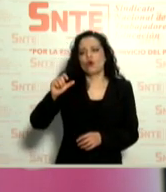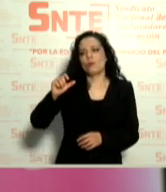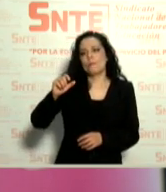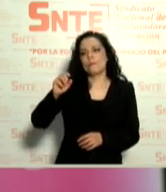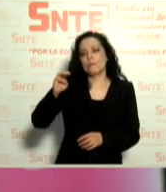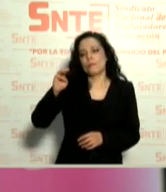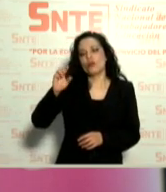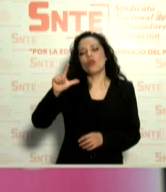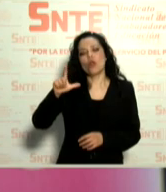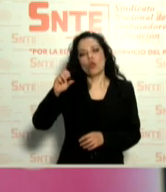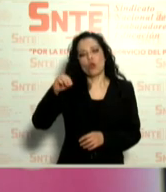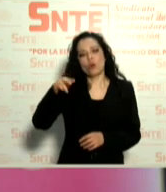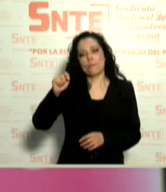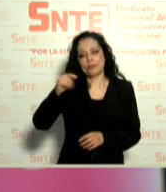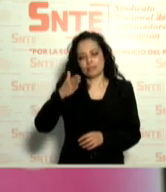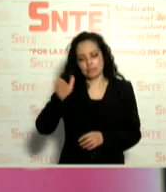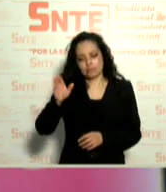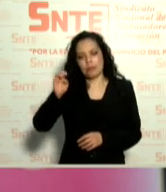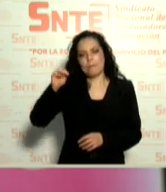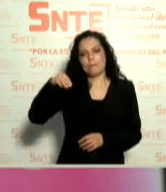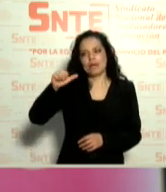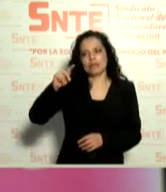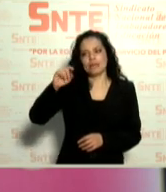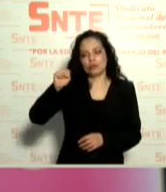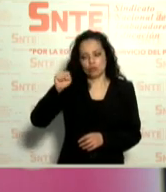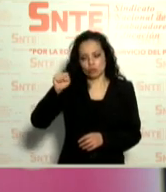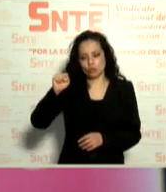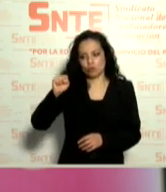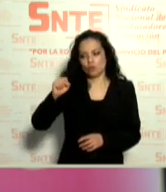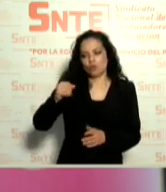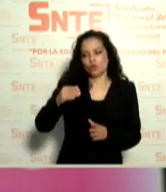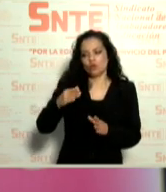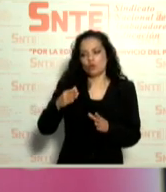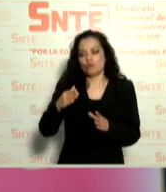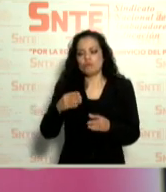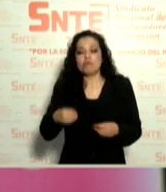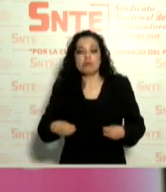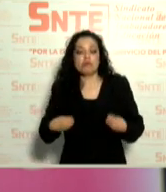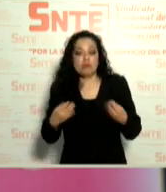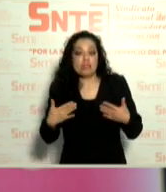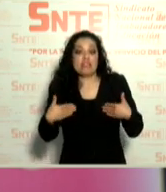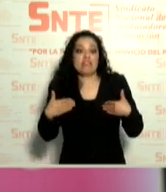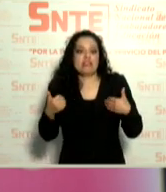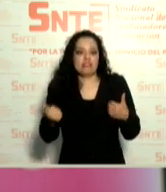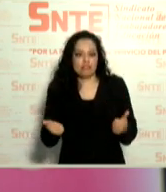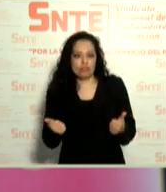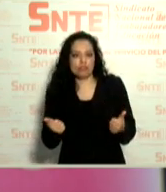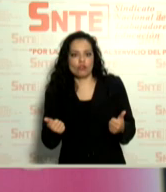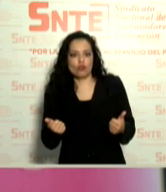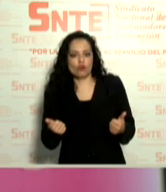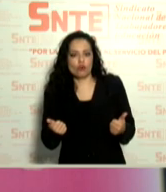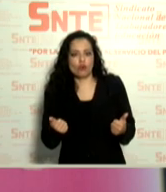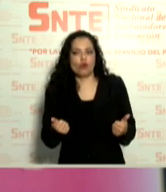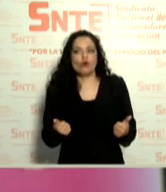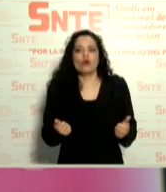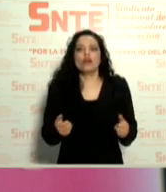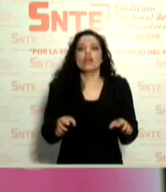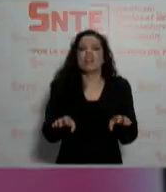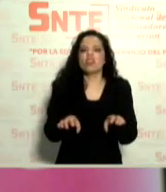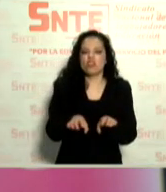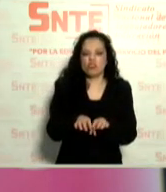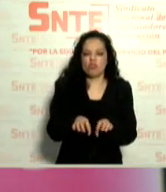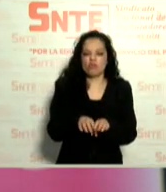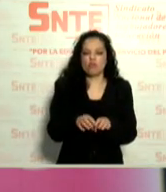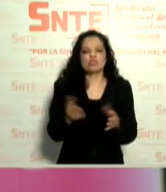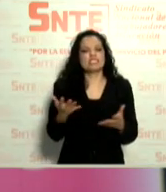mismo viacrucis, pero corregido y aumentado, de nuestro presidente Andrés Manuel López Obrador, porque se